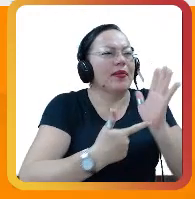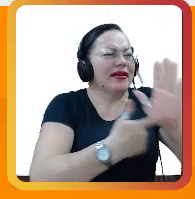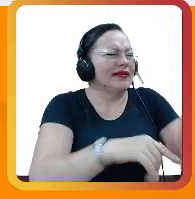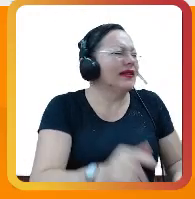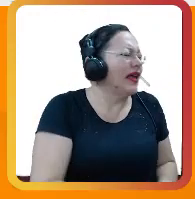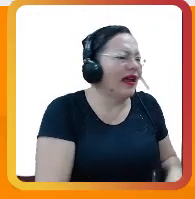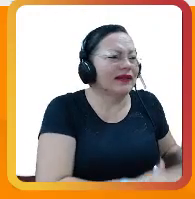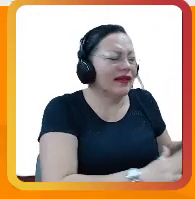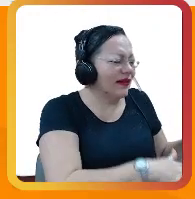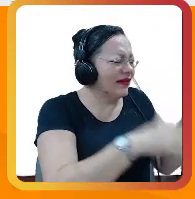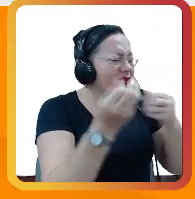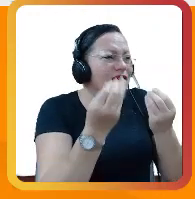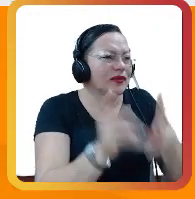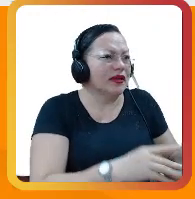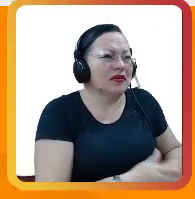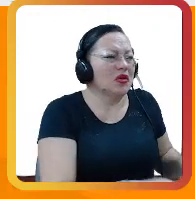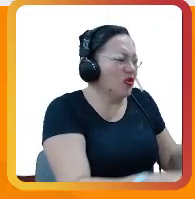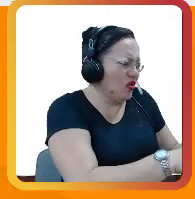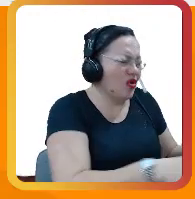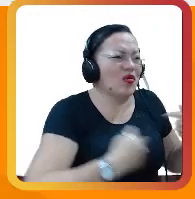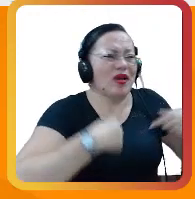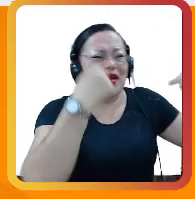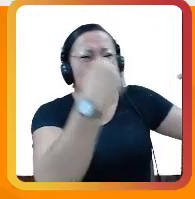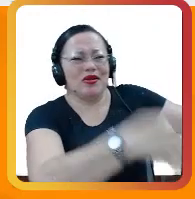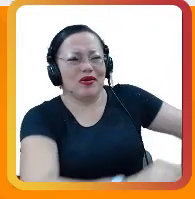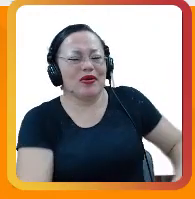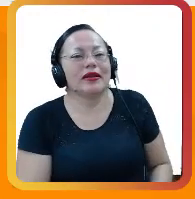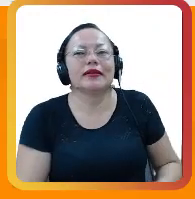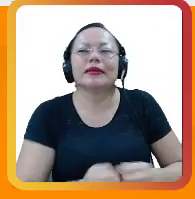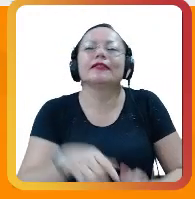demás y sin parecerte en absolutamente nada.